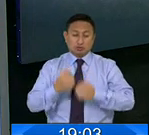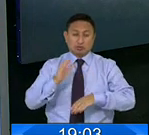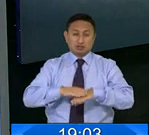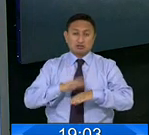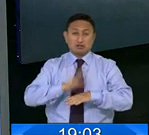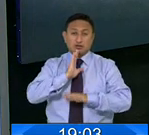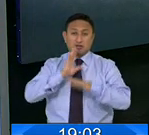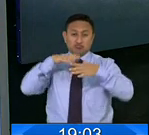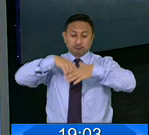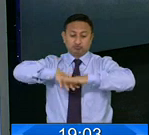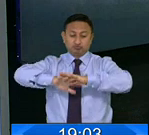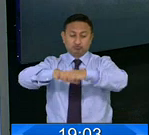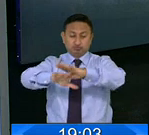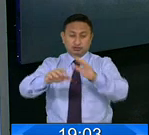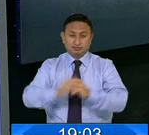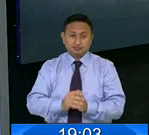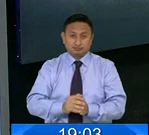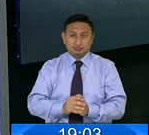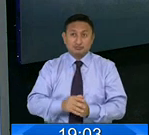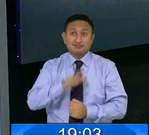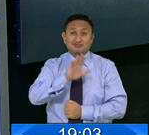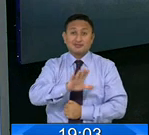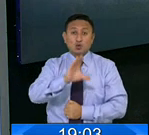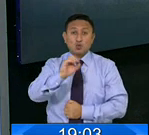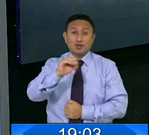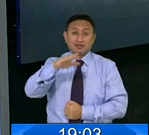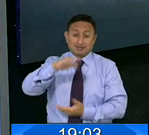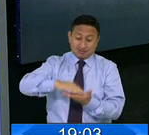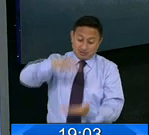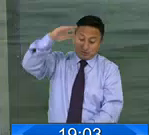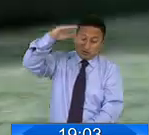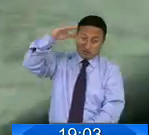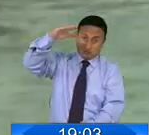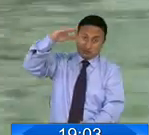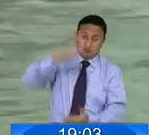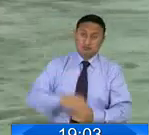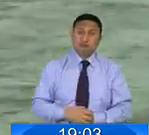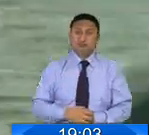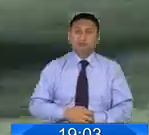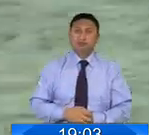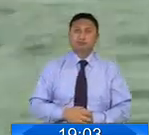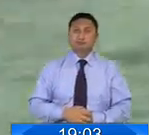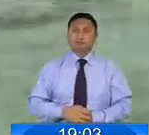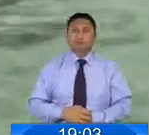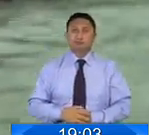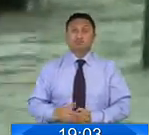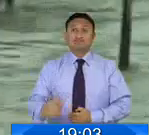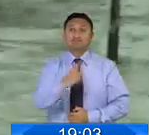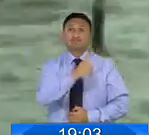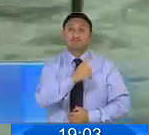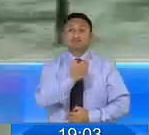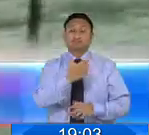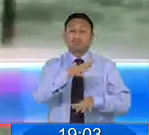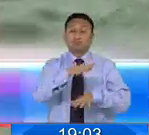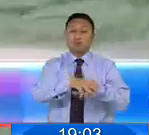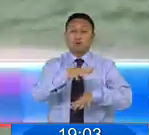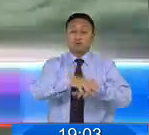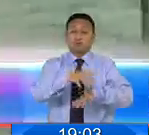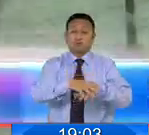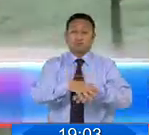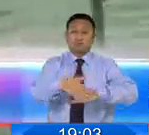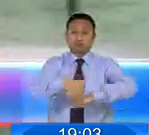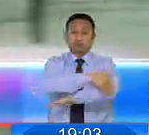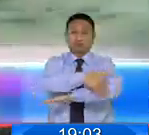ingreso del agua que alcanzó los 50 centímetros. Así amaneció la ciudad de Machala,